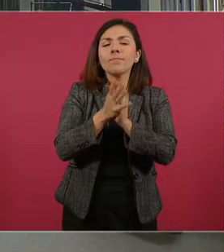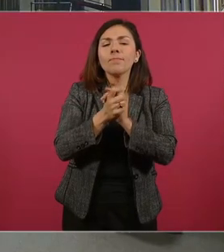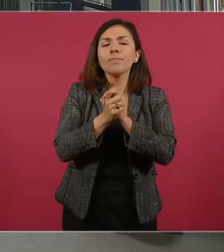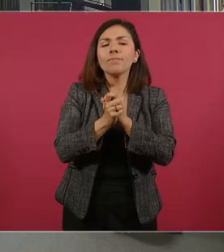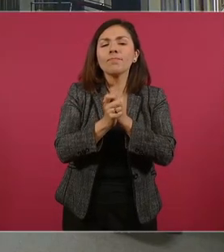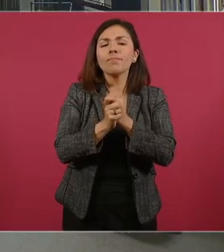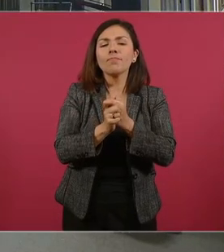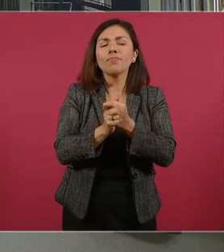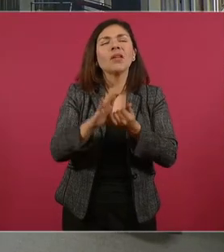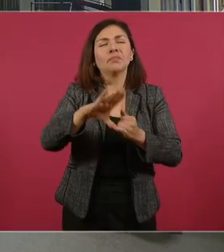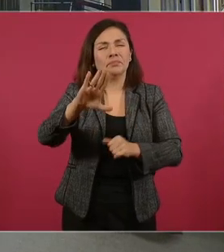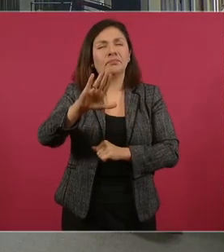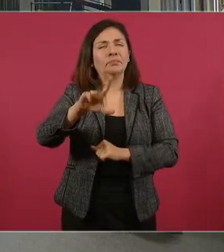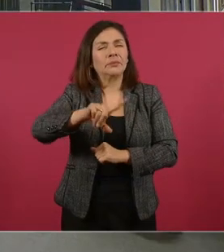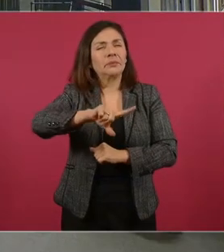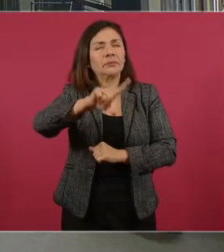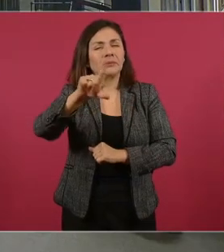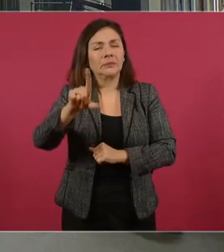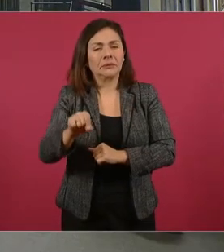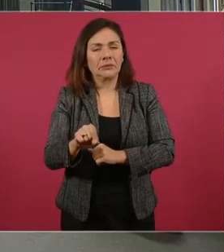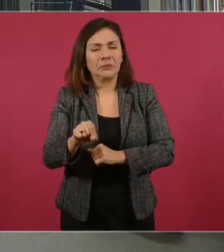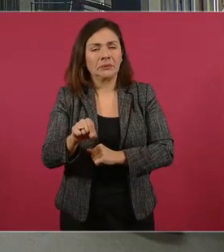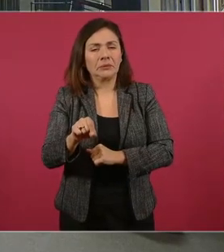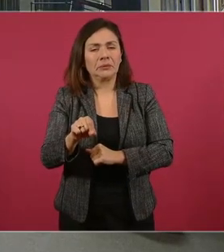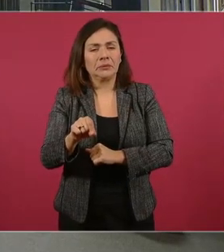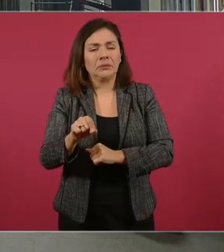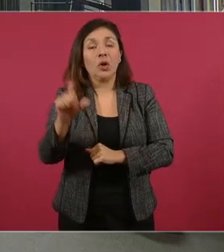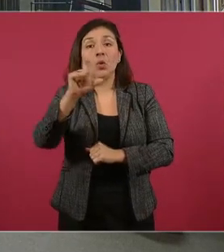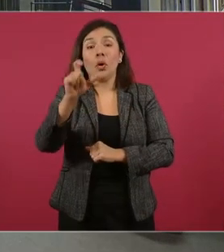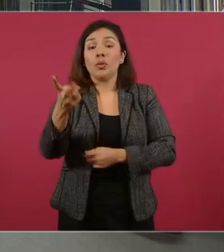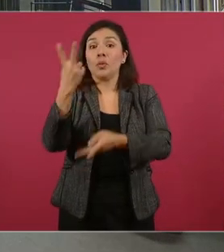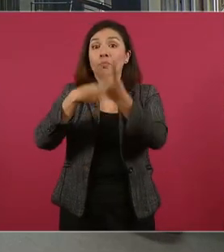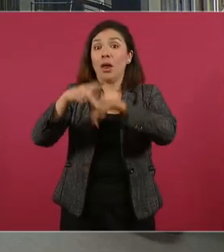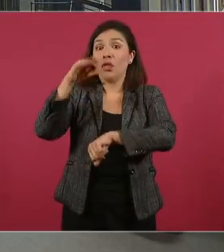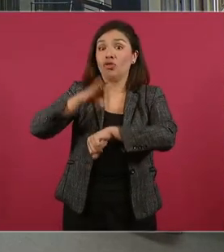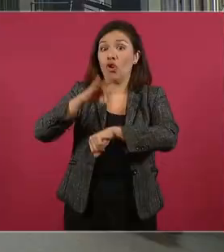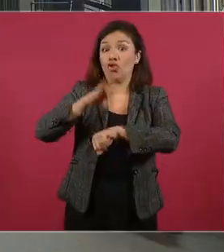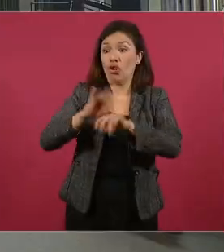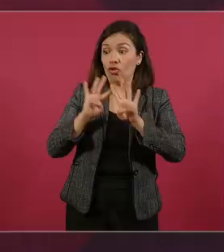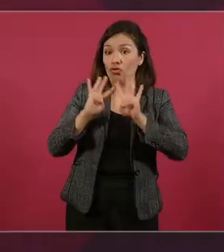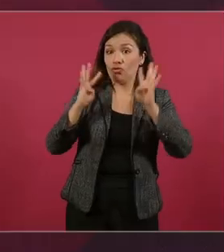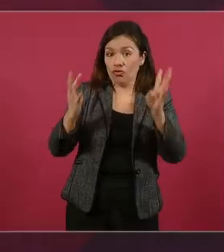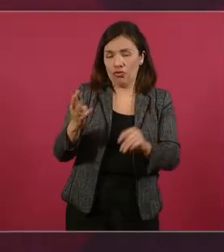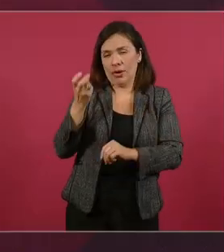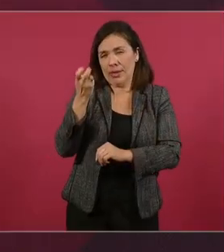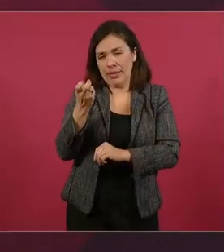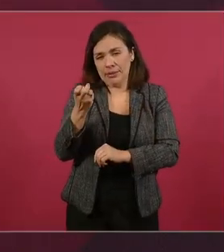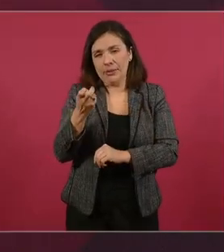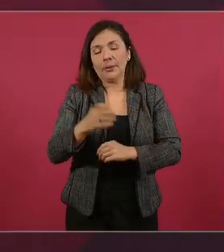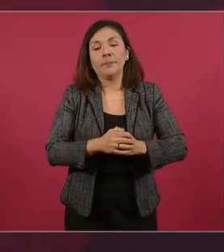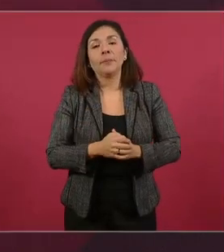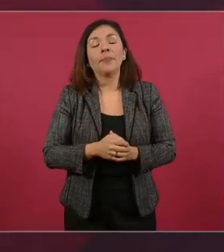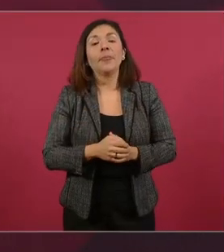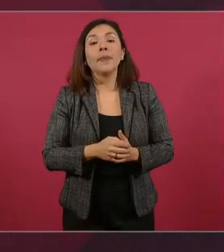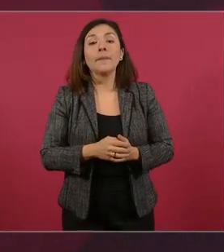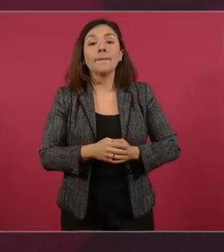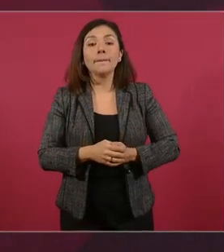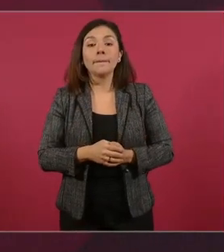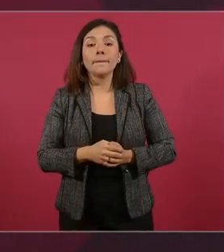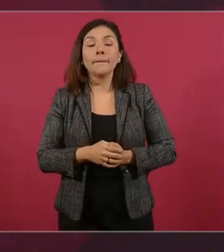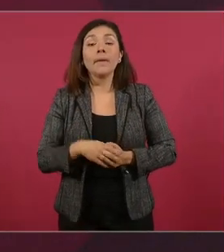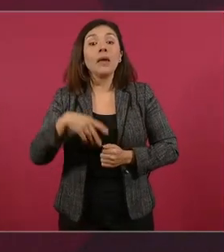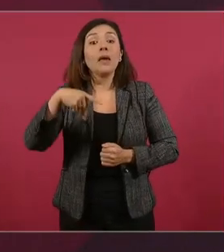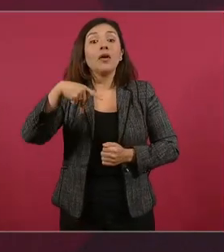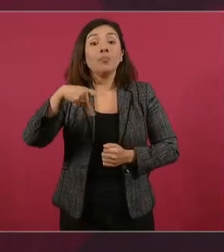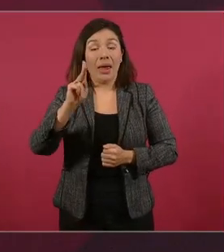bueno, lo vamos a dejar para cuando vengan los médicos, pero los especialistas. Pero